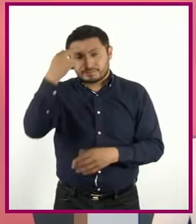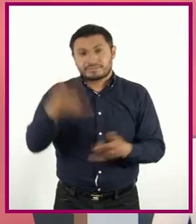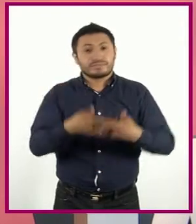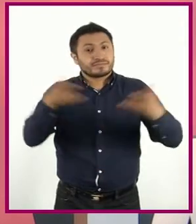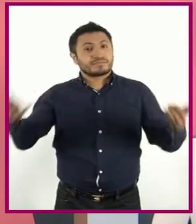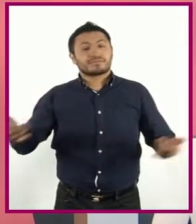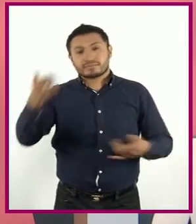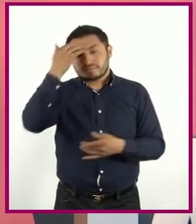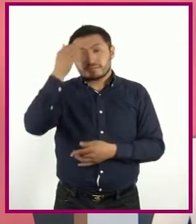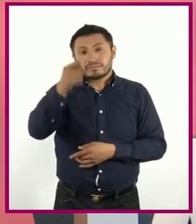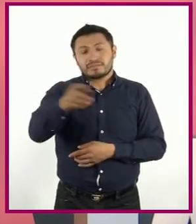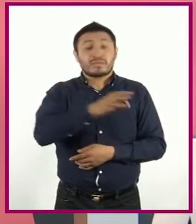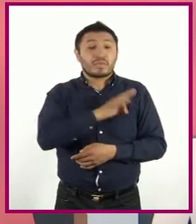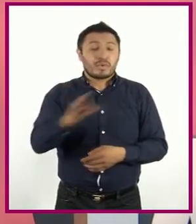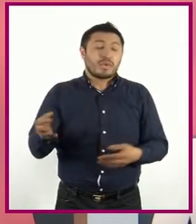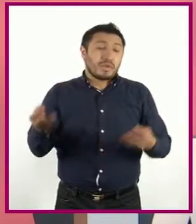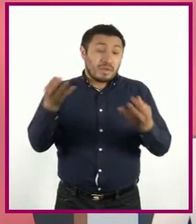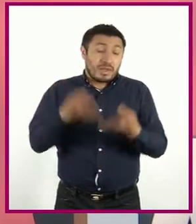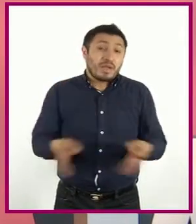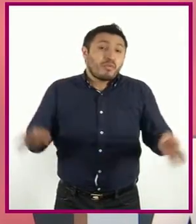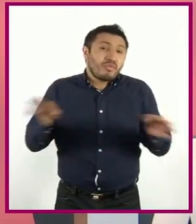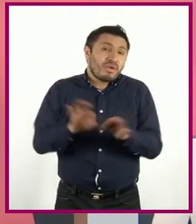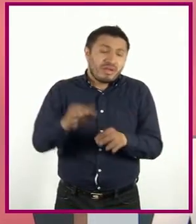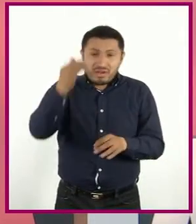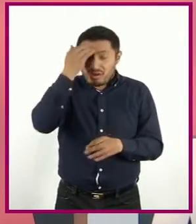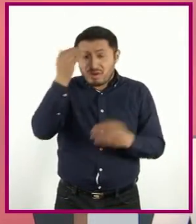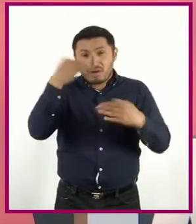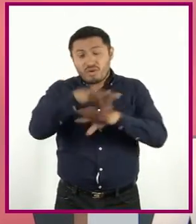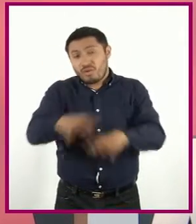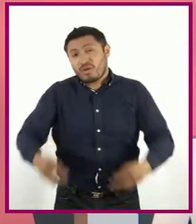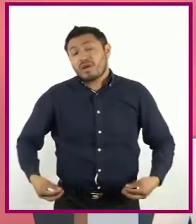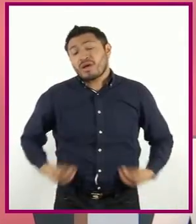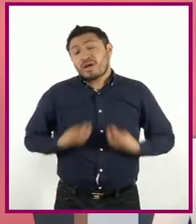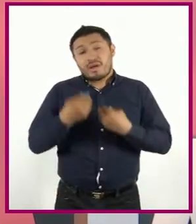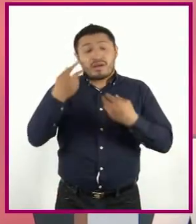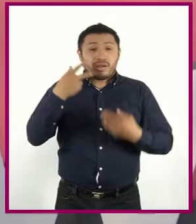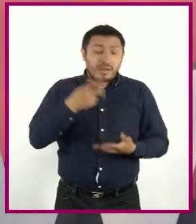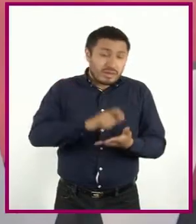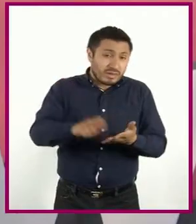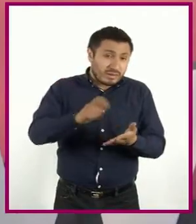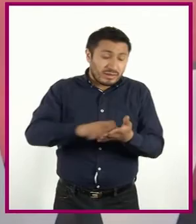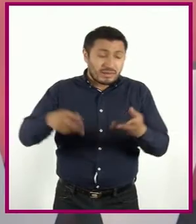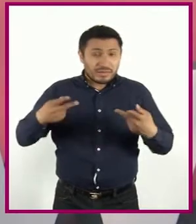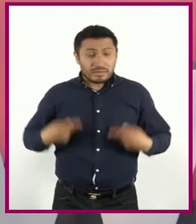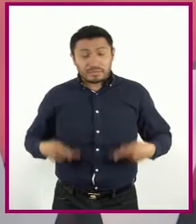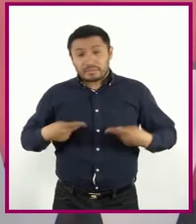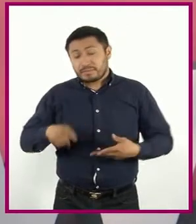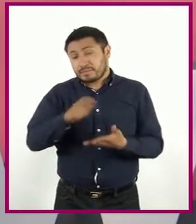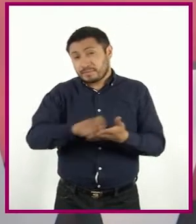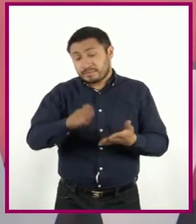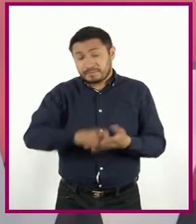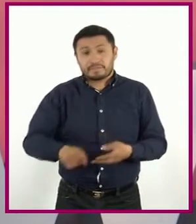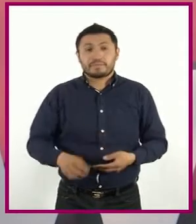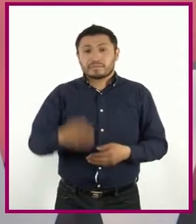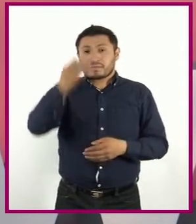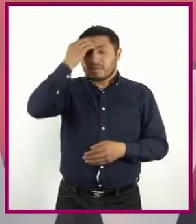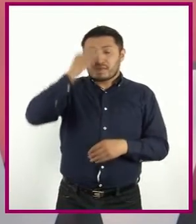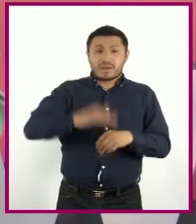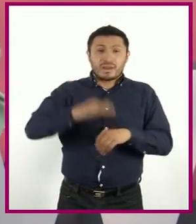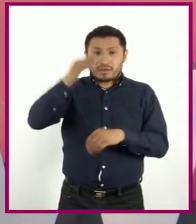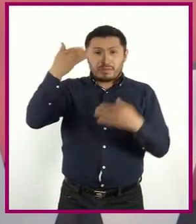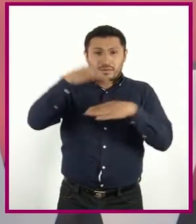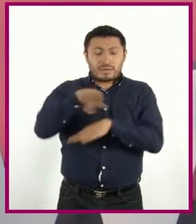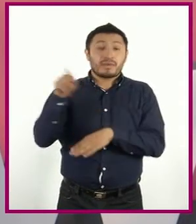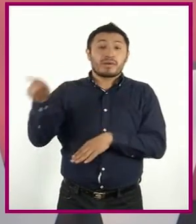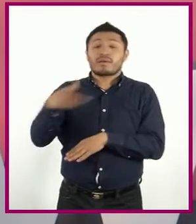historia puede ser muy enriquecedor conocer acerca de la vida de su autor. Conozcamos un poco más sobre este